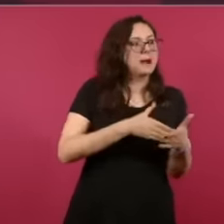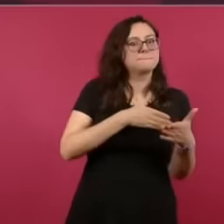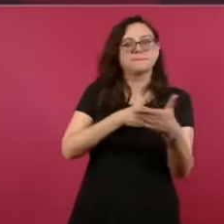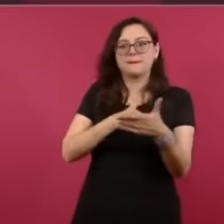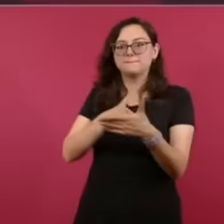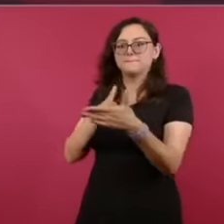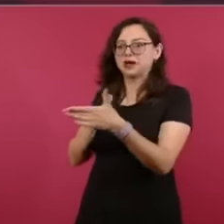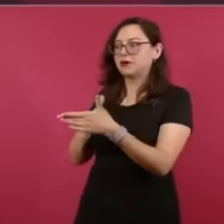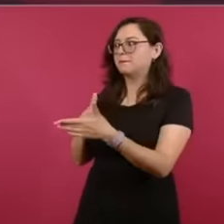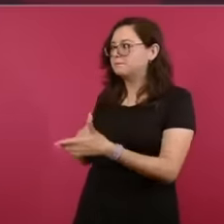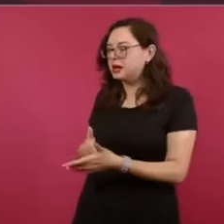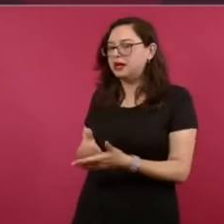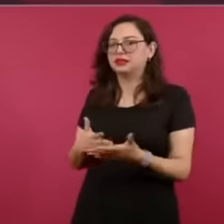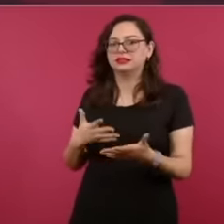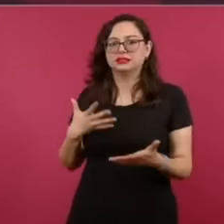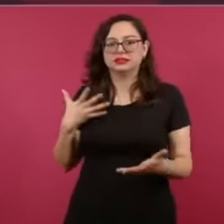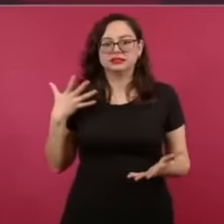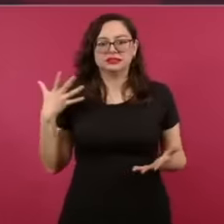tener